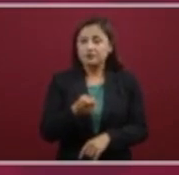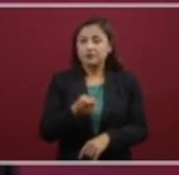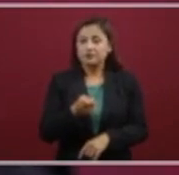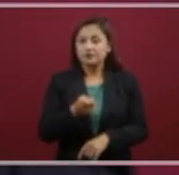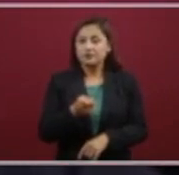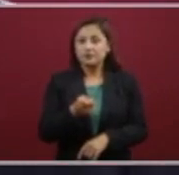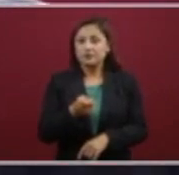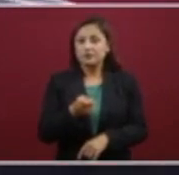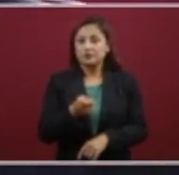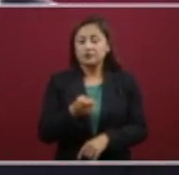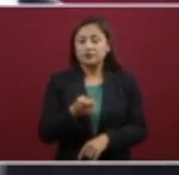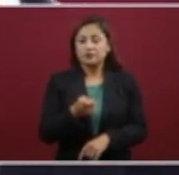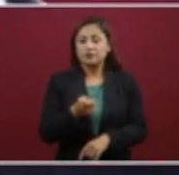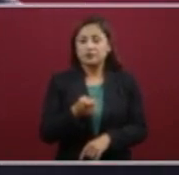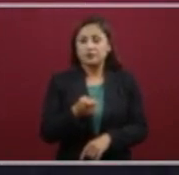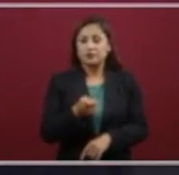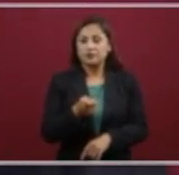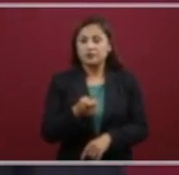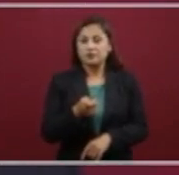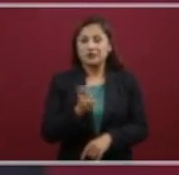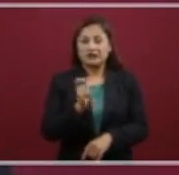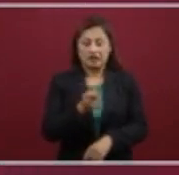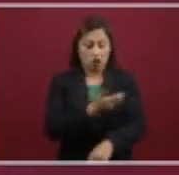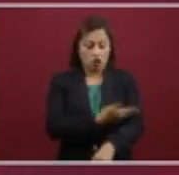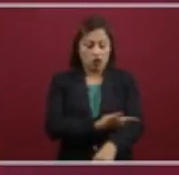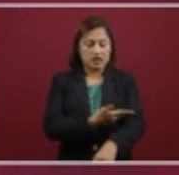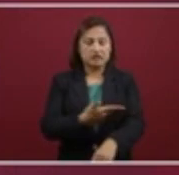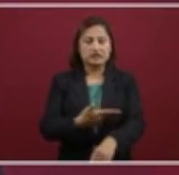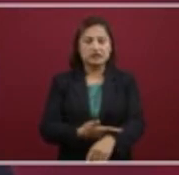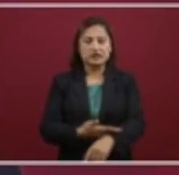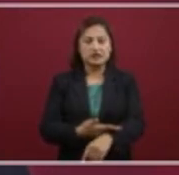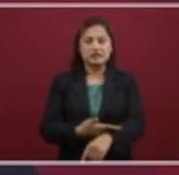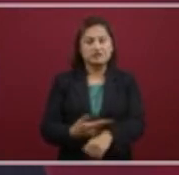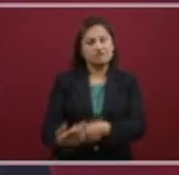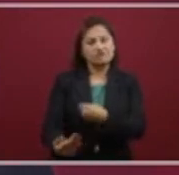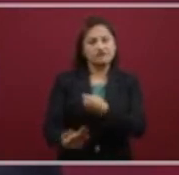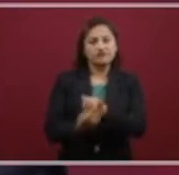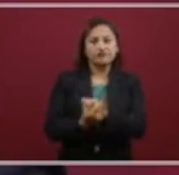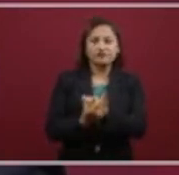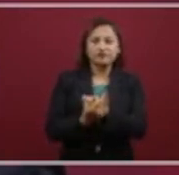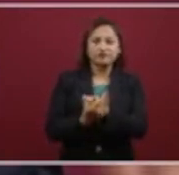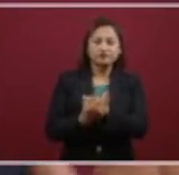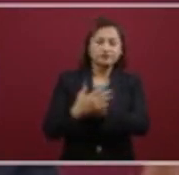convierte en un escudo protector.